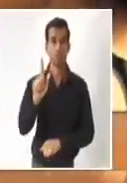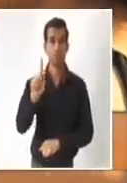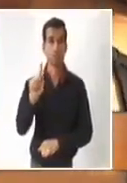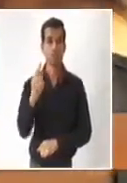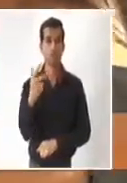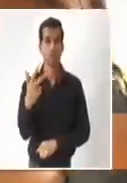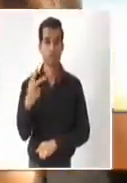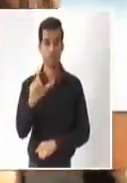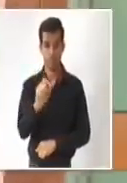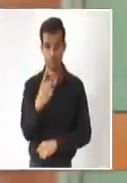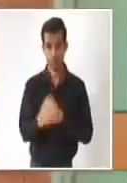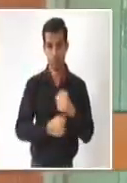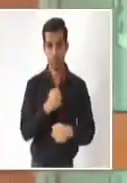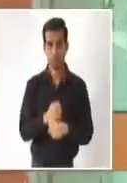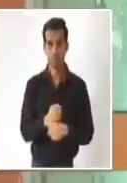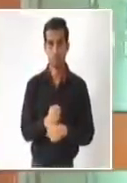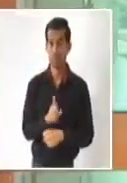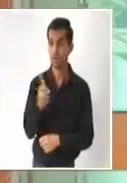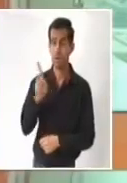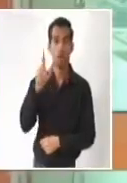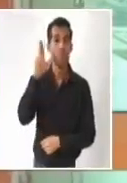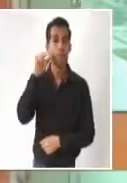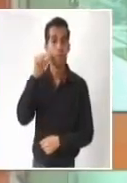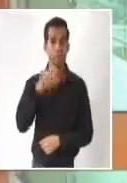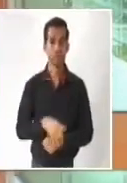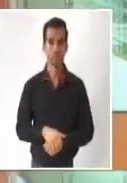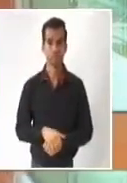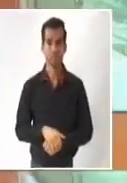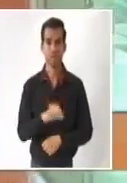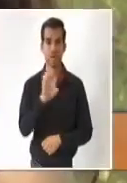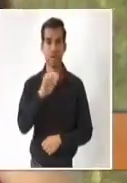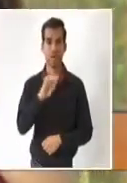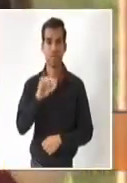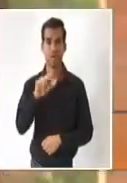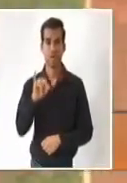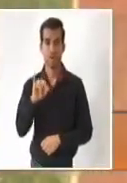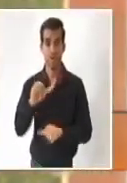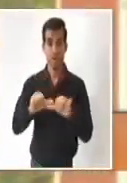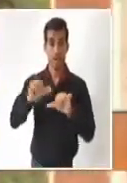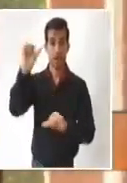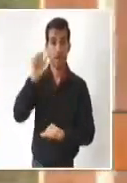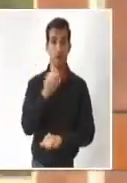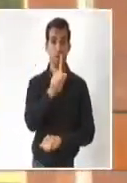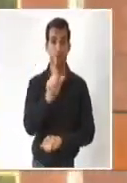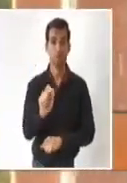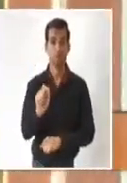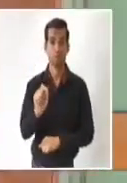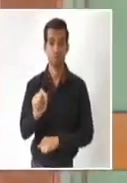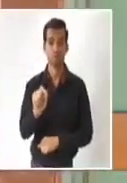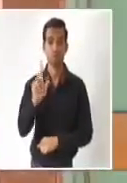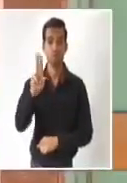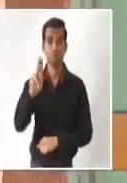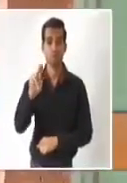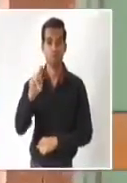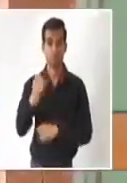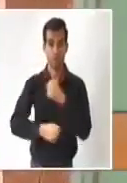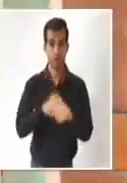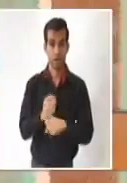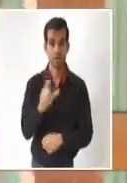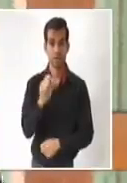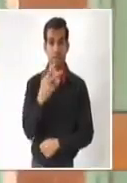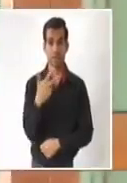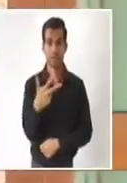21 años de edad. De Los Mochis, Emily Álvarez, su estatura es de 1.80 y tiene 23